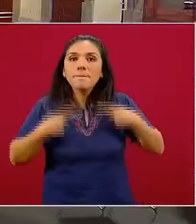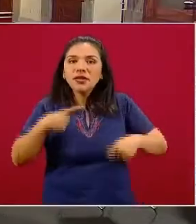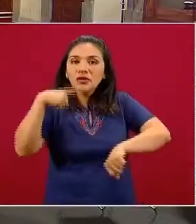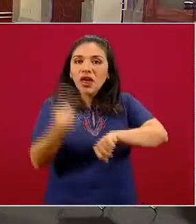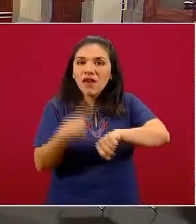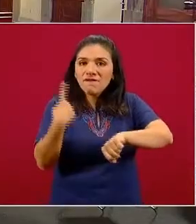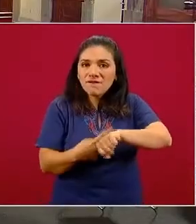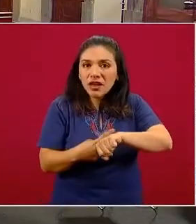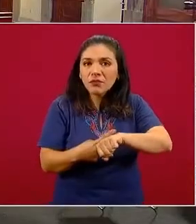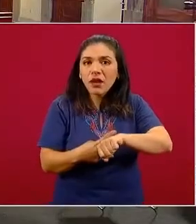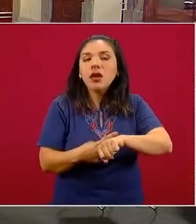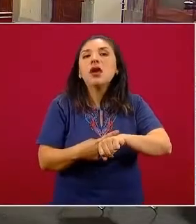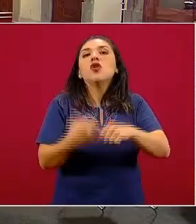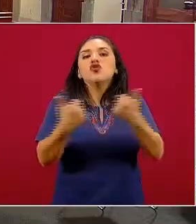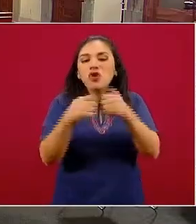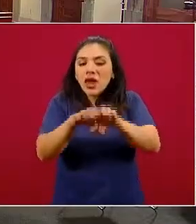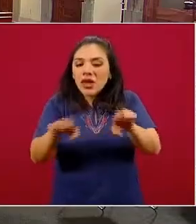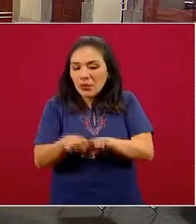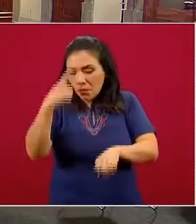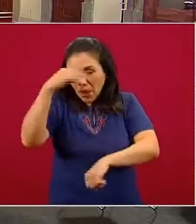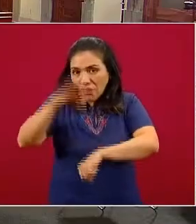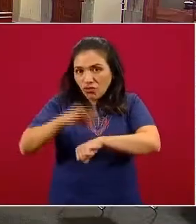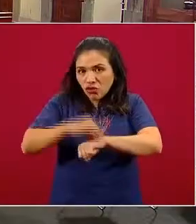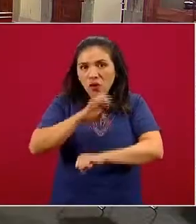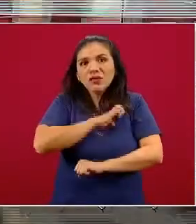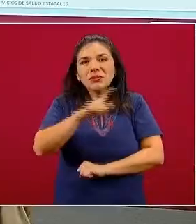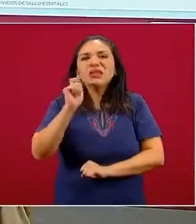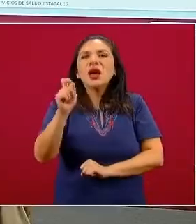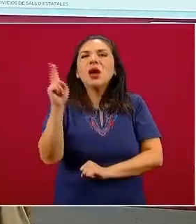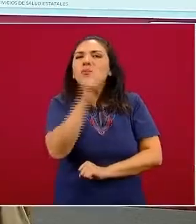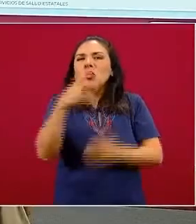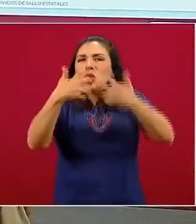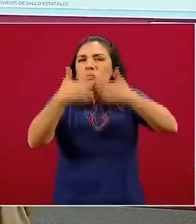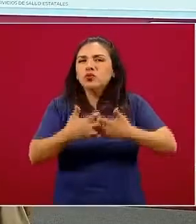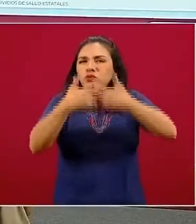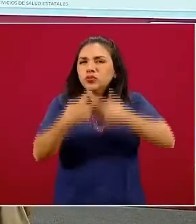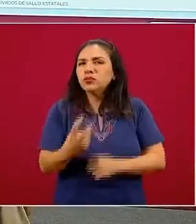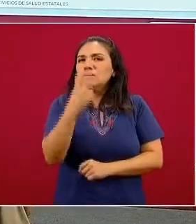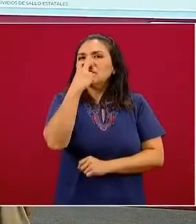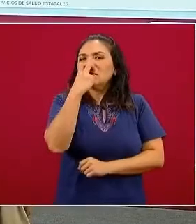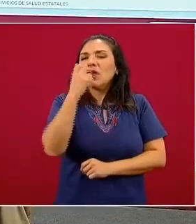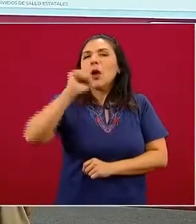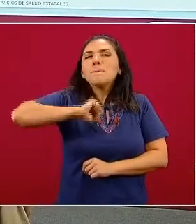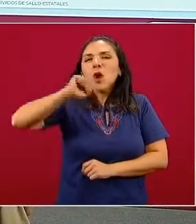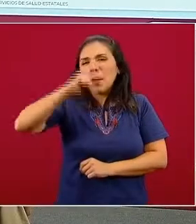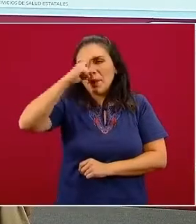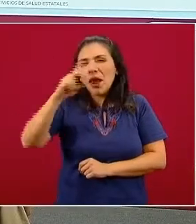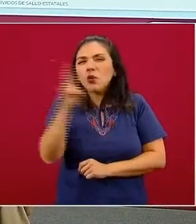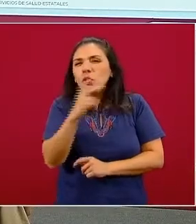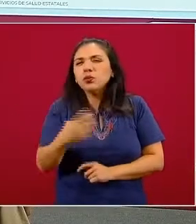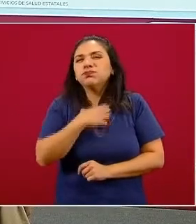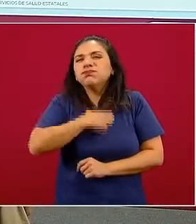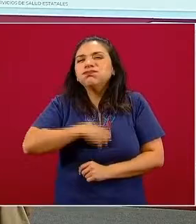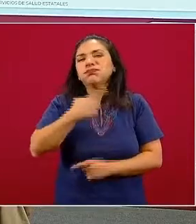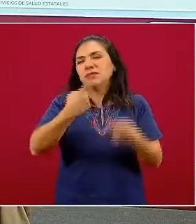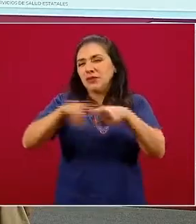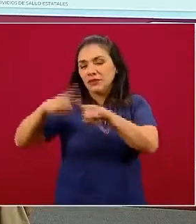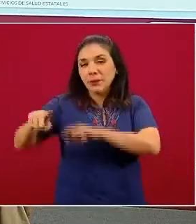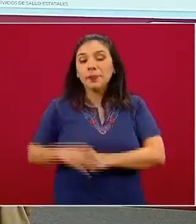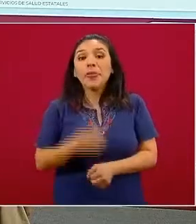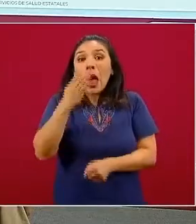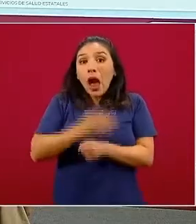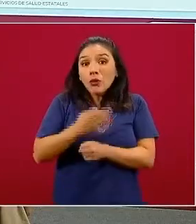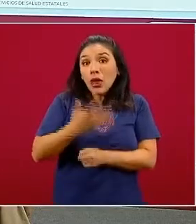personas enfermas, y los equipos médicos, especialmente los ventiladores mecánicos, bombas de infusión, etcétera. En este